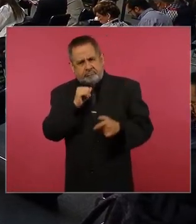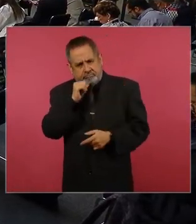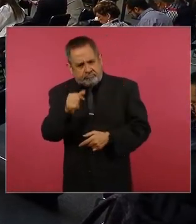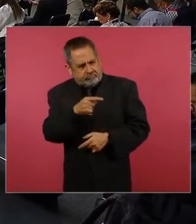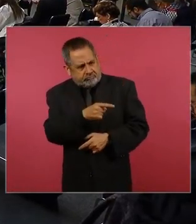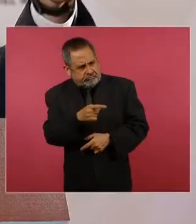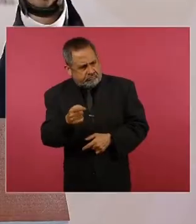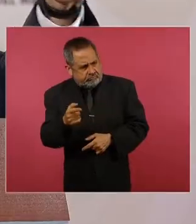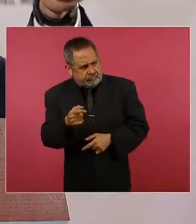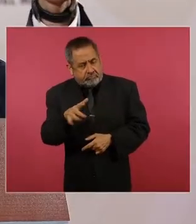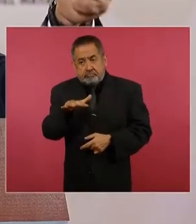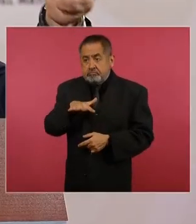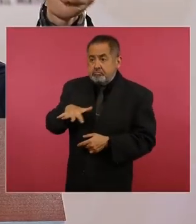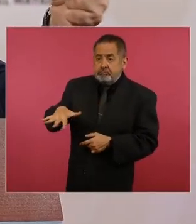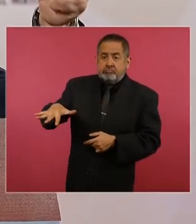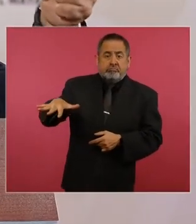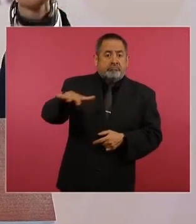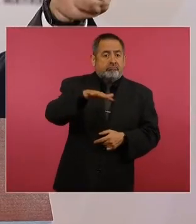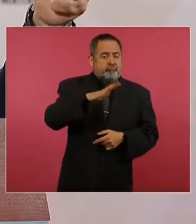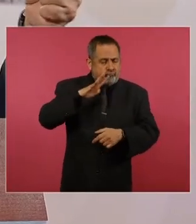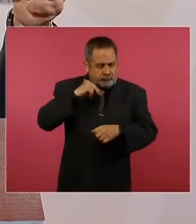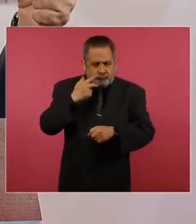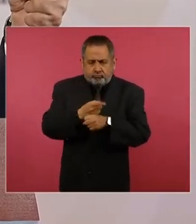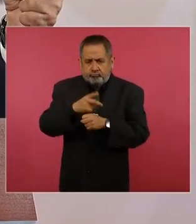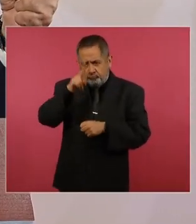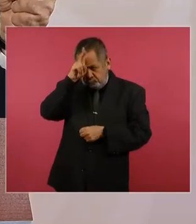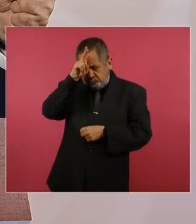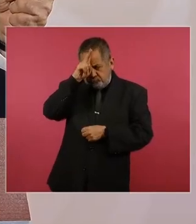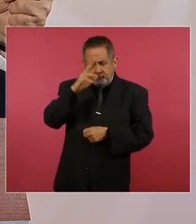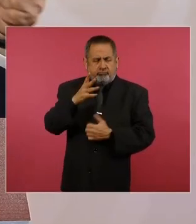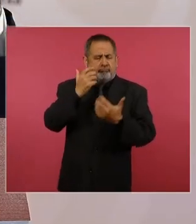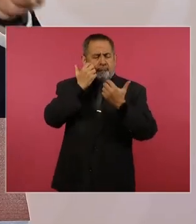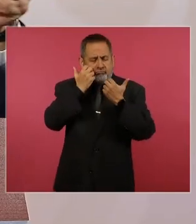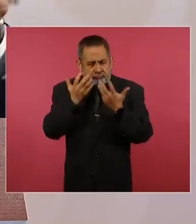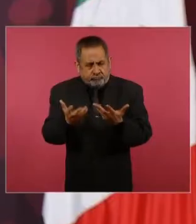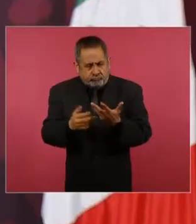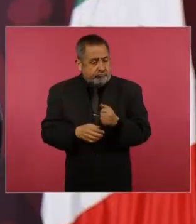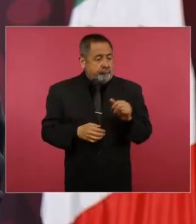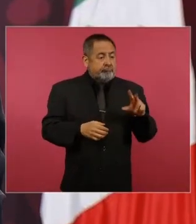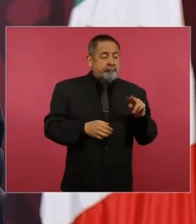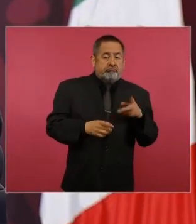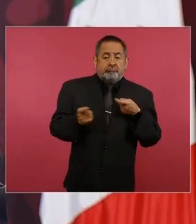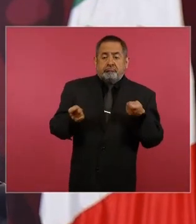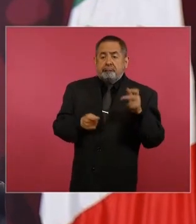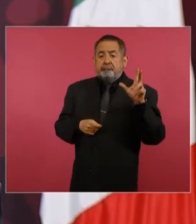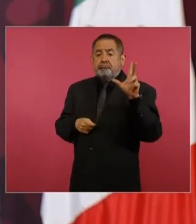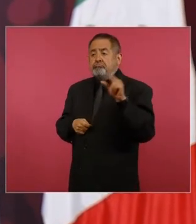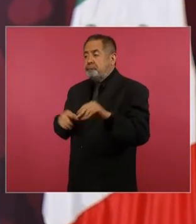contrario a la voluntad del pueblo del Perú,